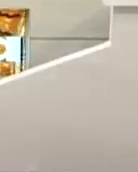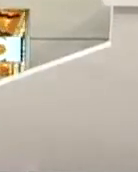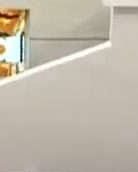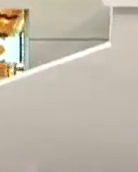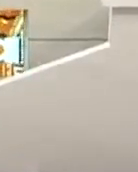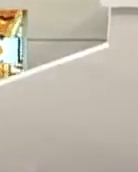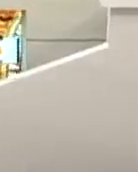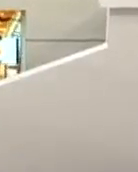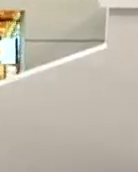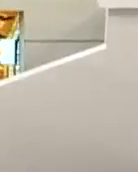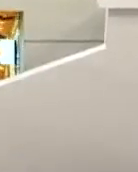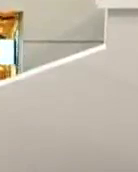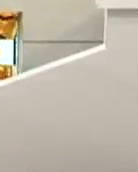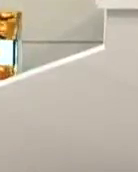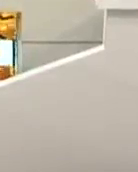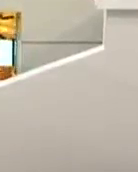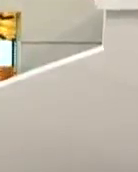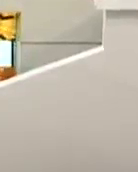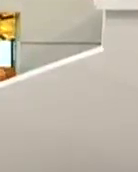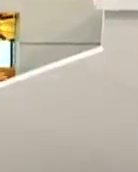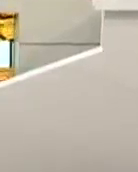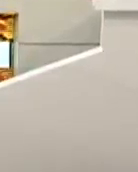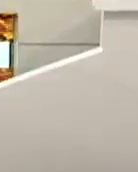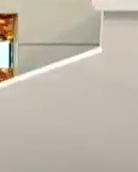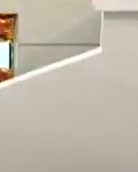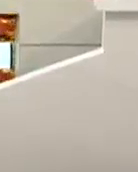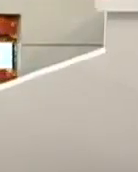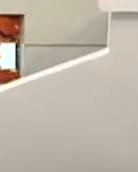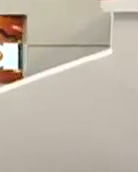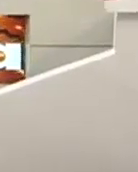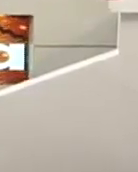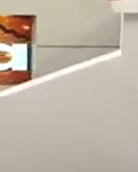en la extinción del incendio en Matanzas, Cuba. Son 43 bomberos de PDVSA los que el día de hoy...